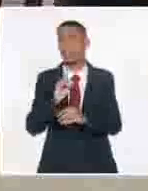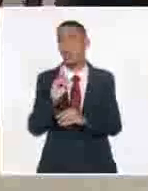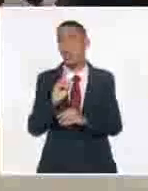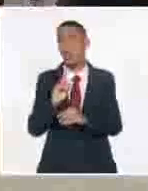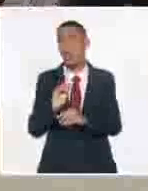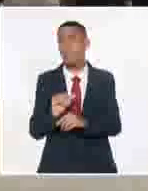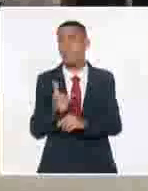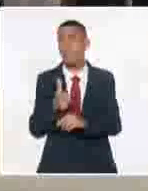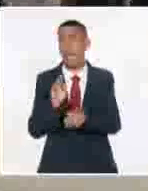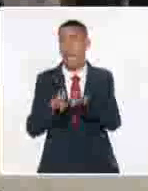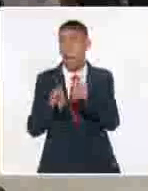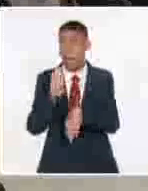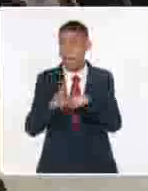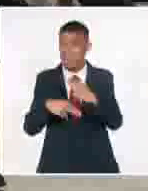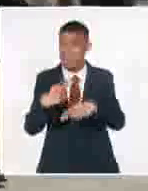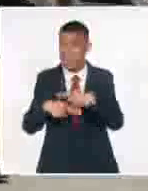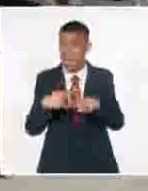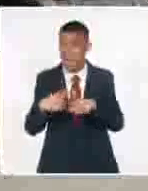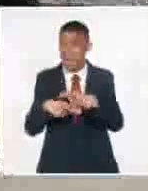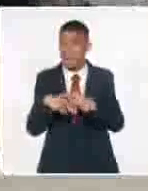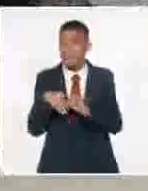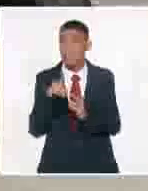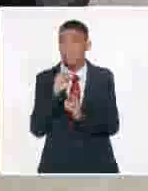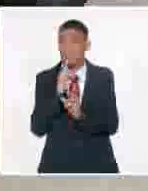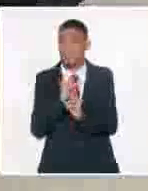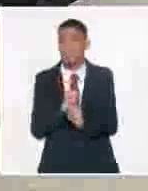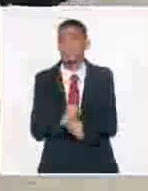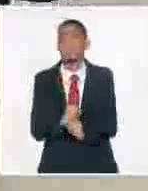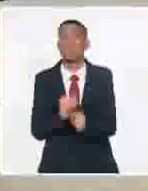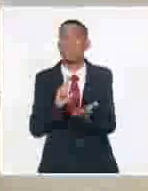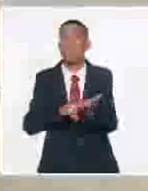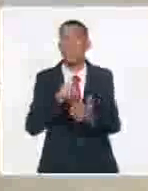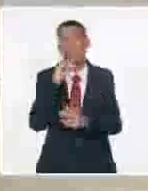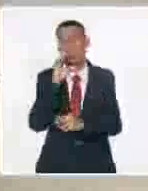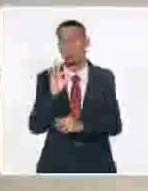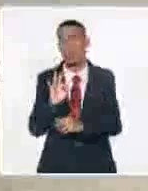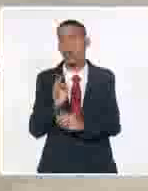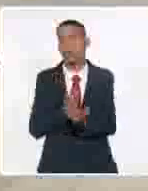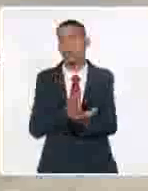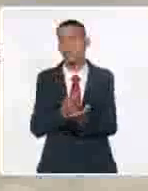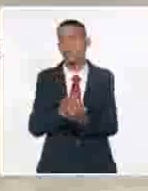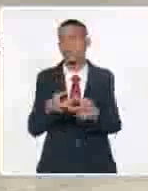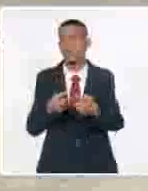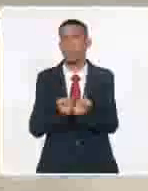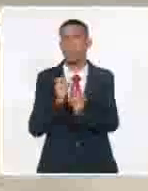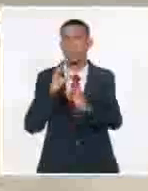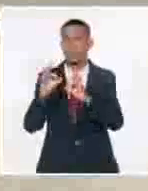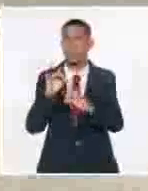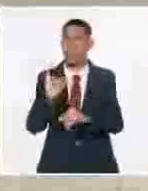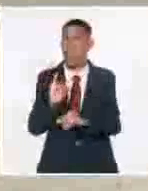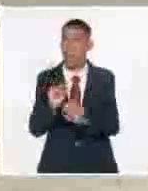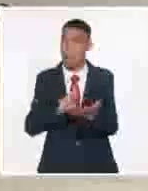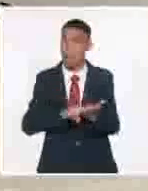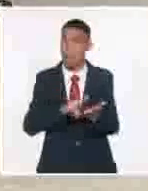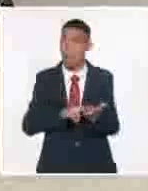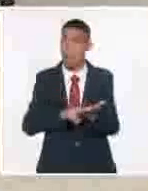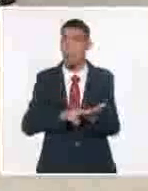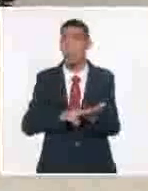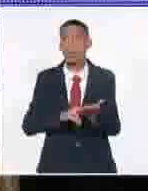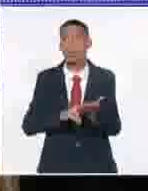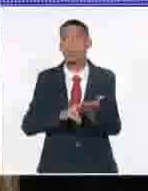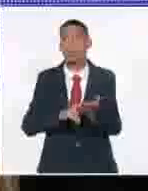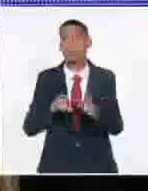veces se realizan a espaldas de los miembros no permanentes del Consejo de Seguridad y de los miembros de los Estados